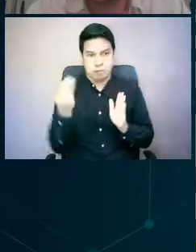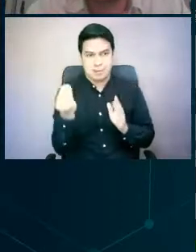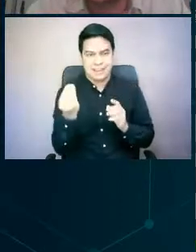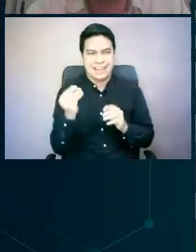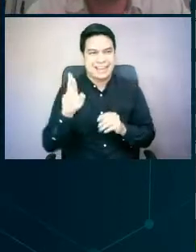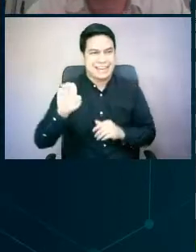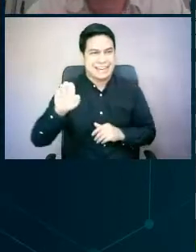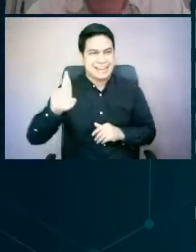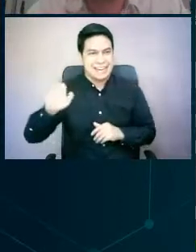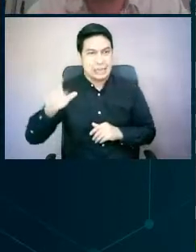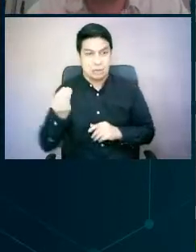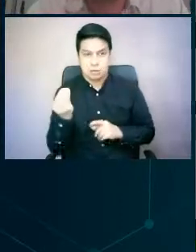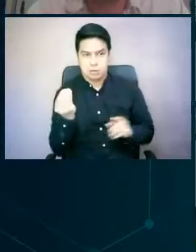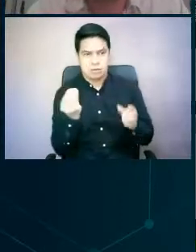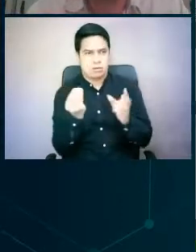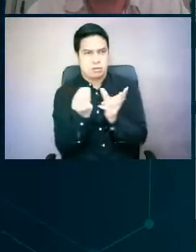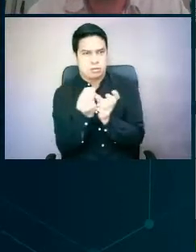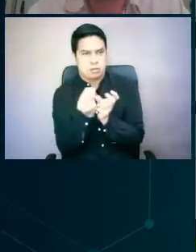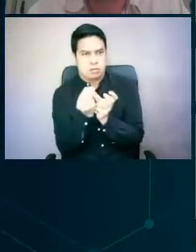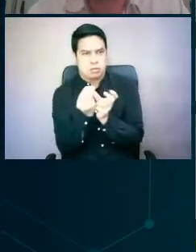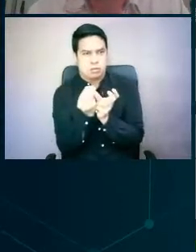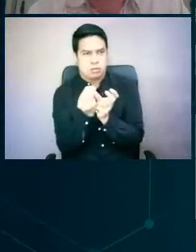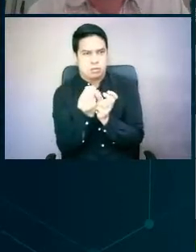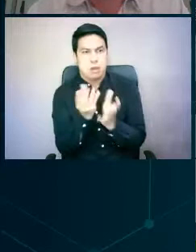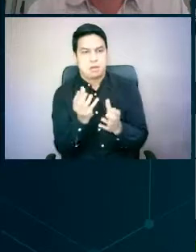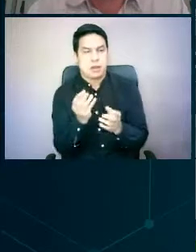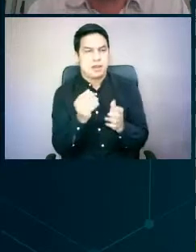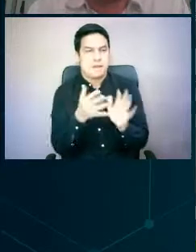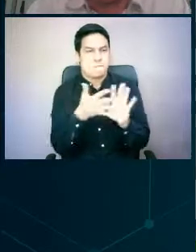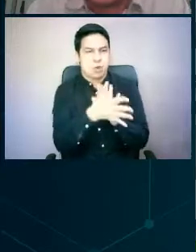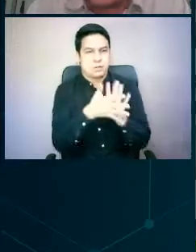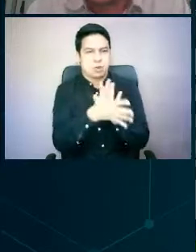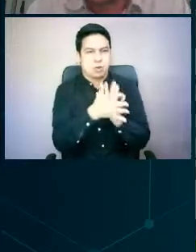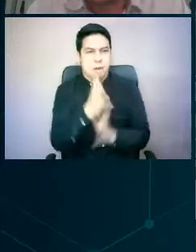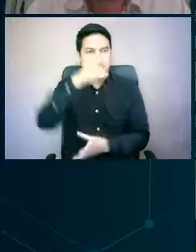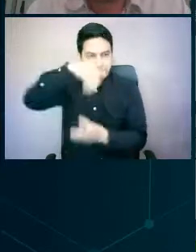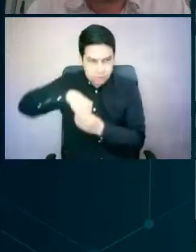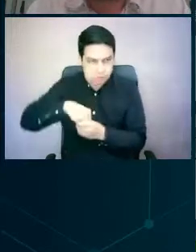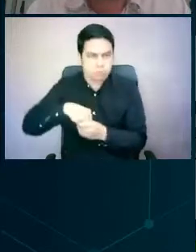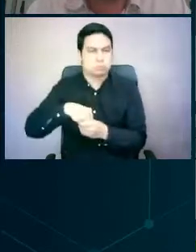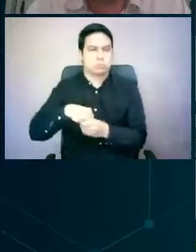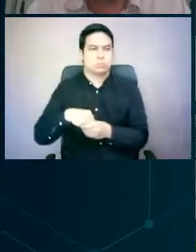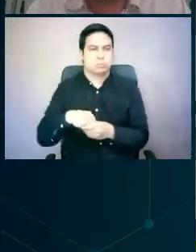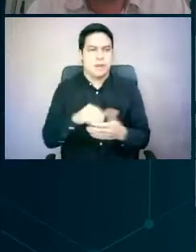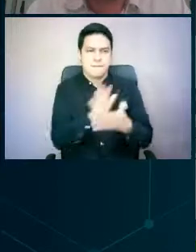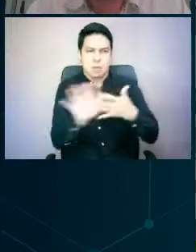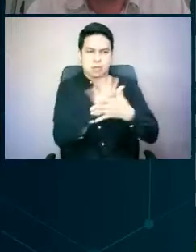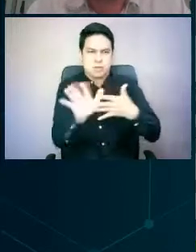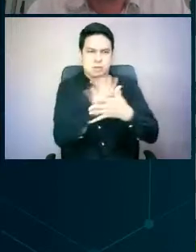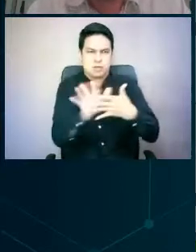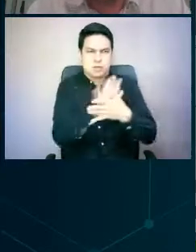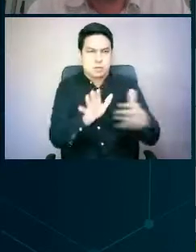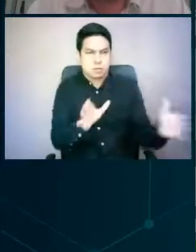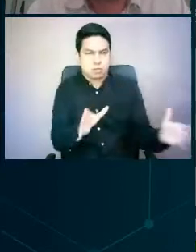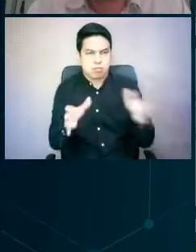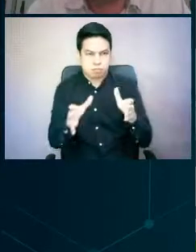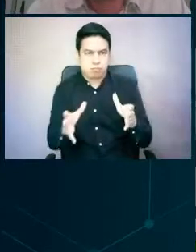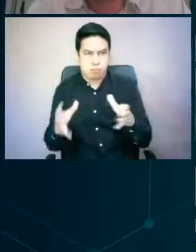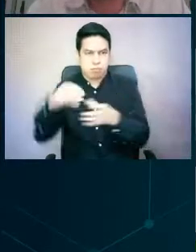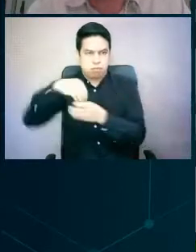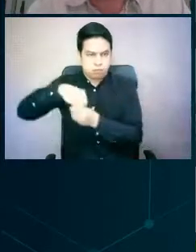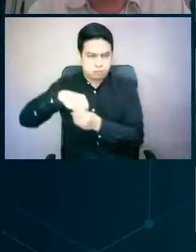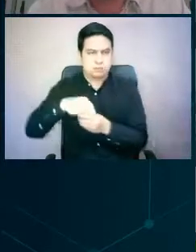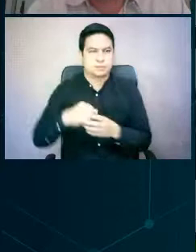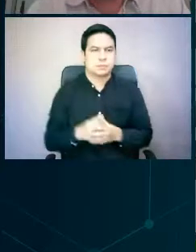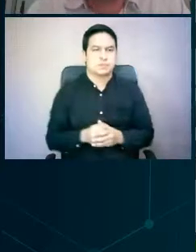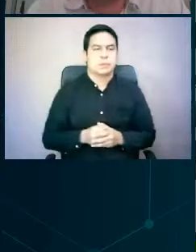realiza y las empaqueta en un flujo de información, ¿cierto? Una vez conocida cuál es el tiempo o